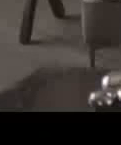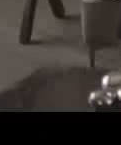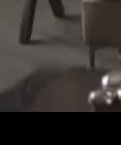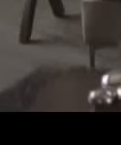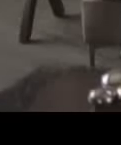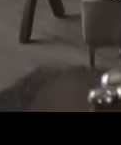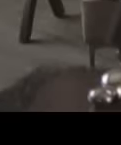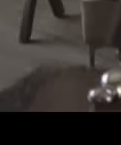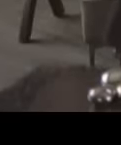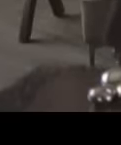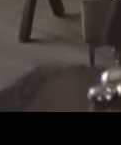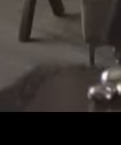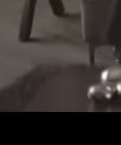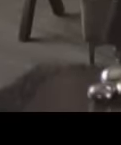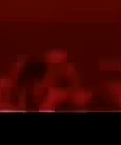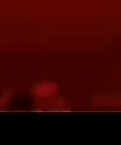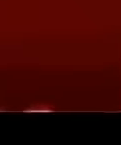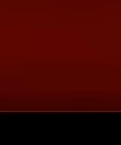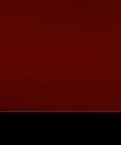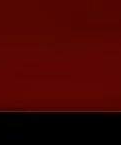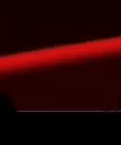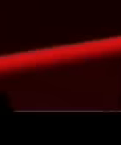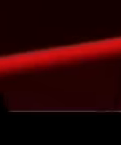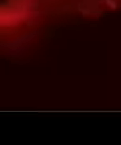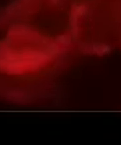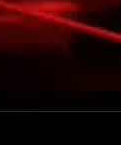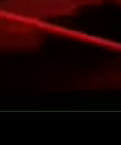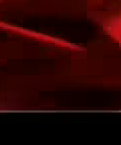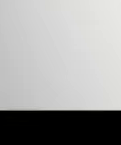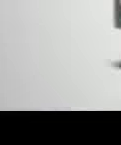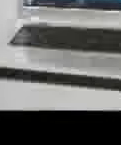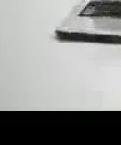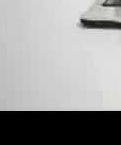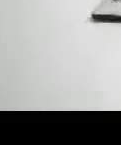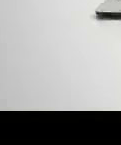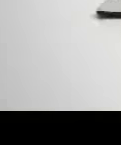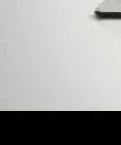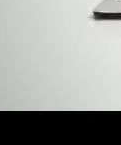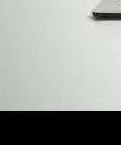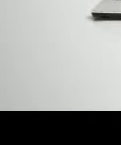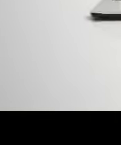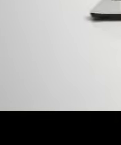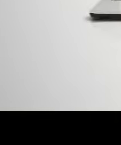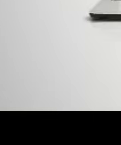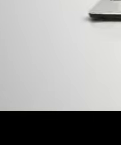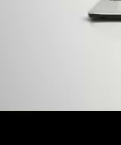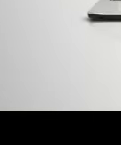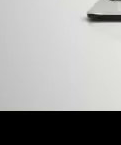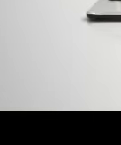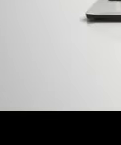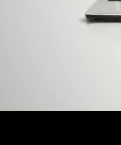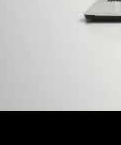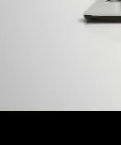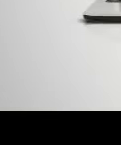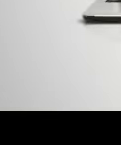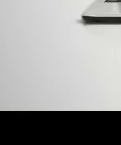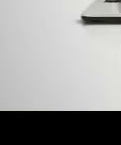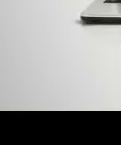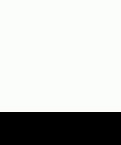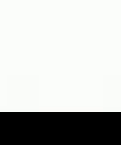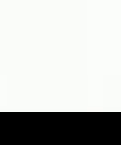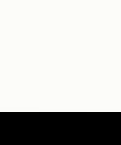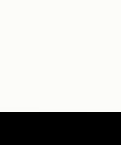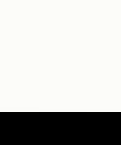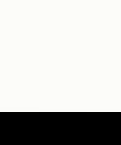tiempo real, en tu televisor en HD, con el canal exclusivo Claro Sports o en clarosports.com.